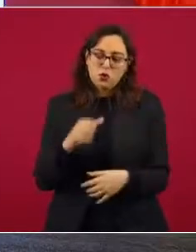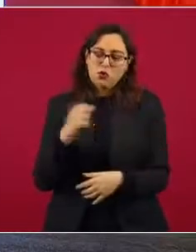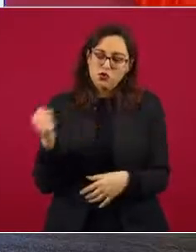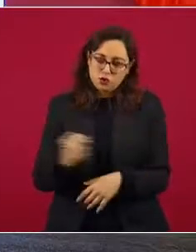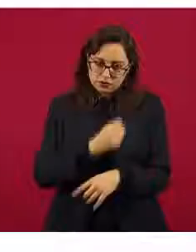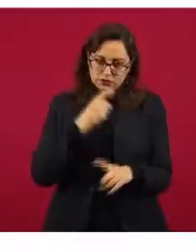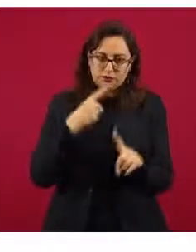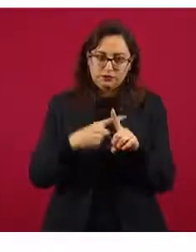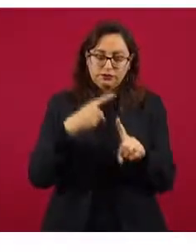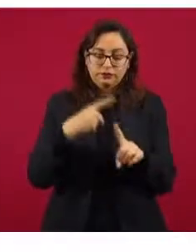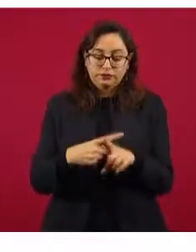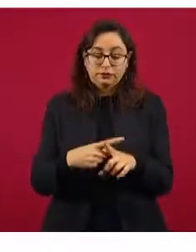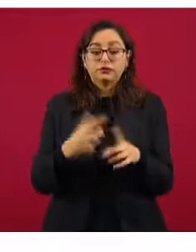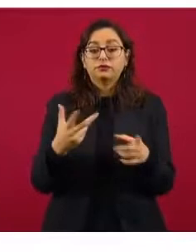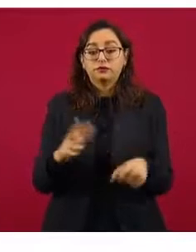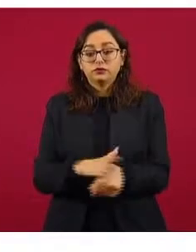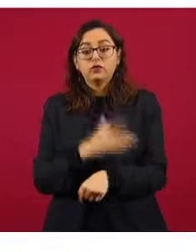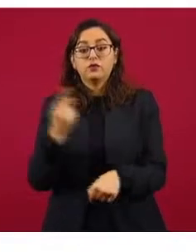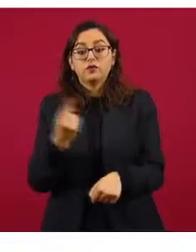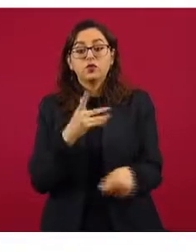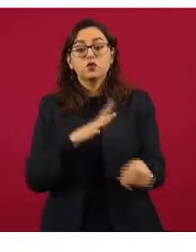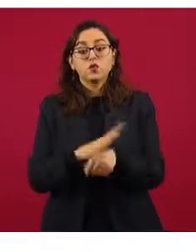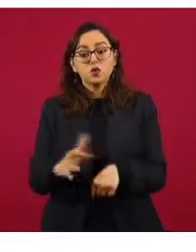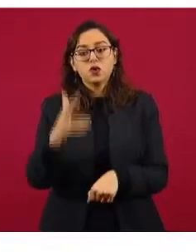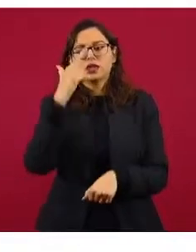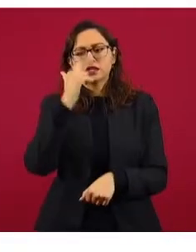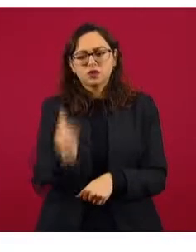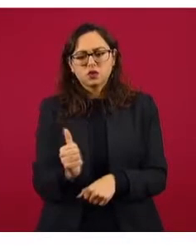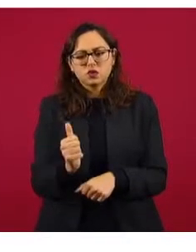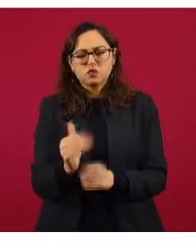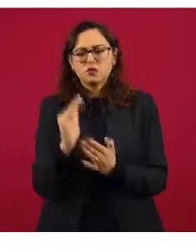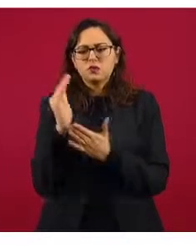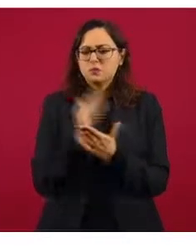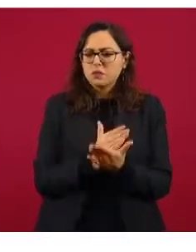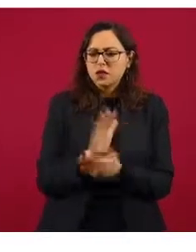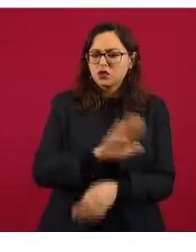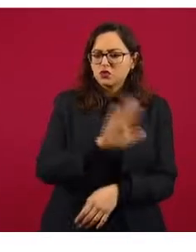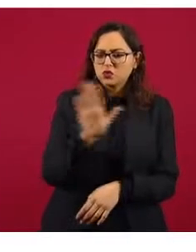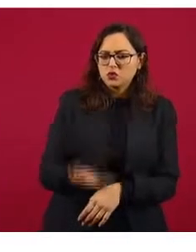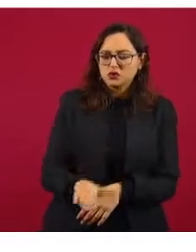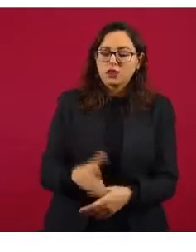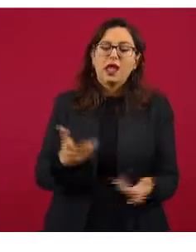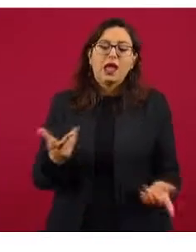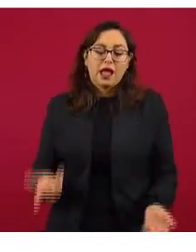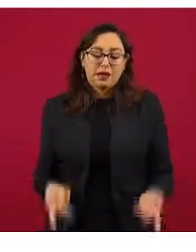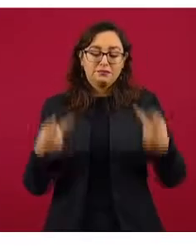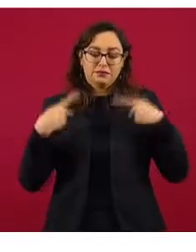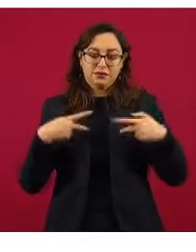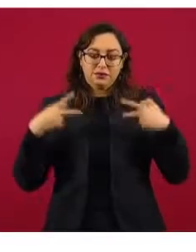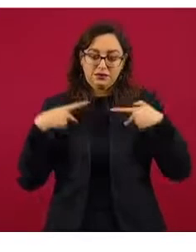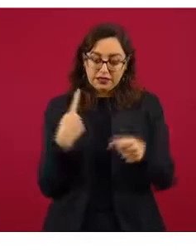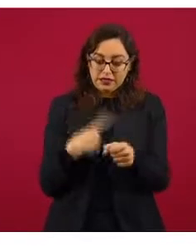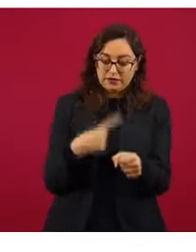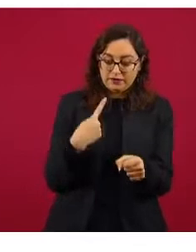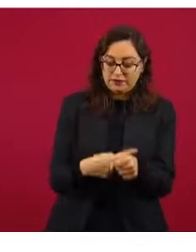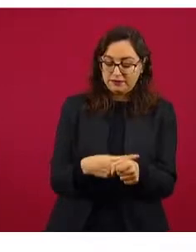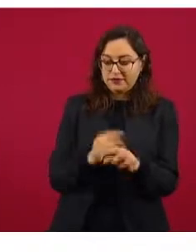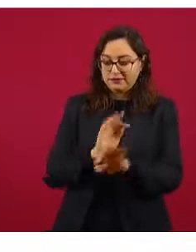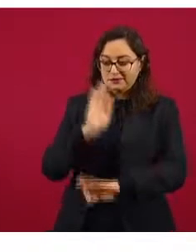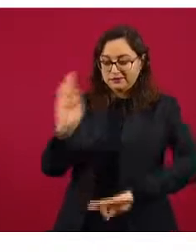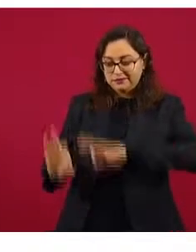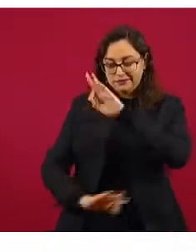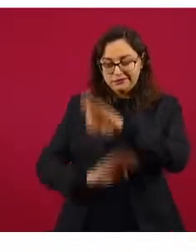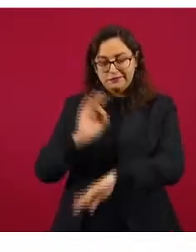Dos principales es que el manejo médico de las personas enfermas es cada vez más efectivo y más